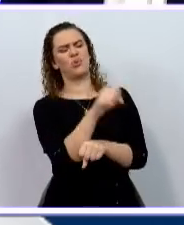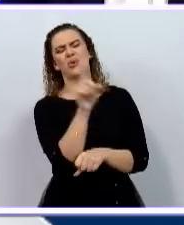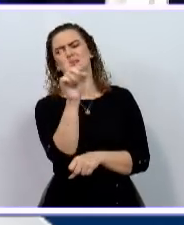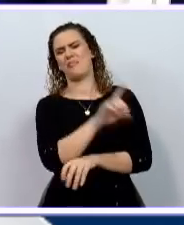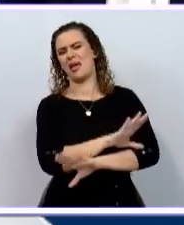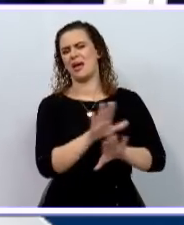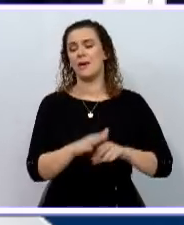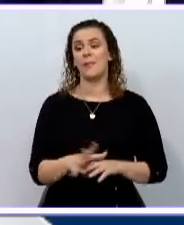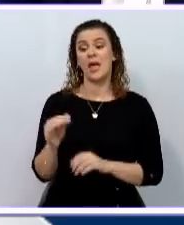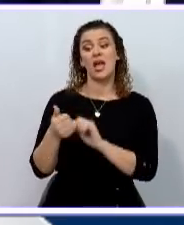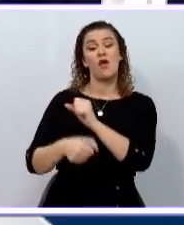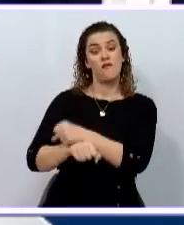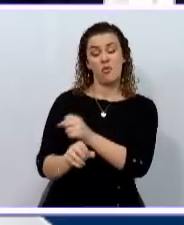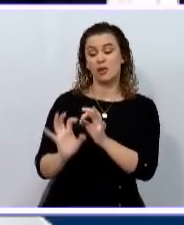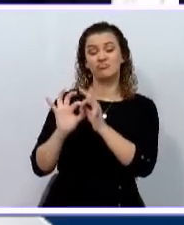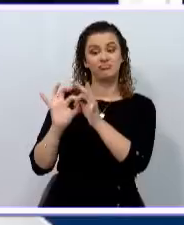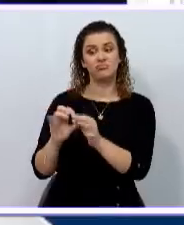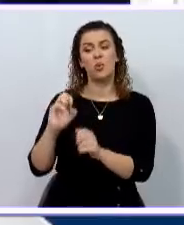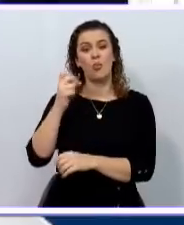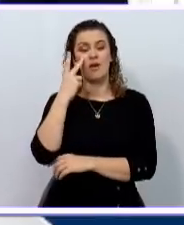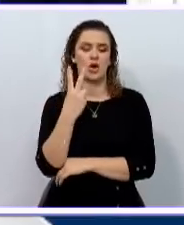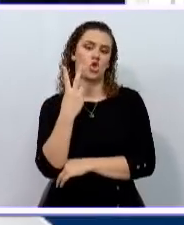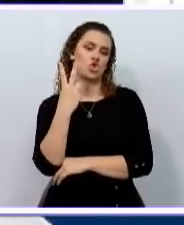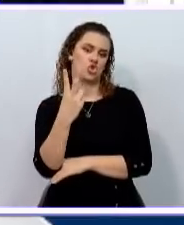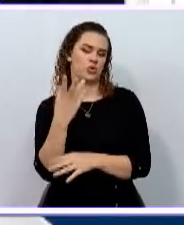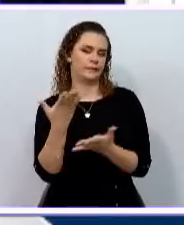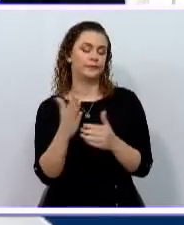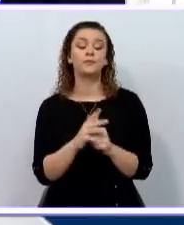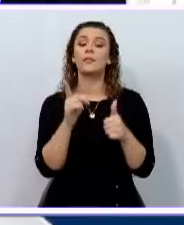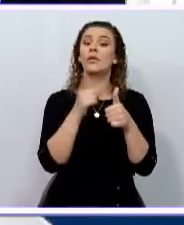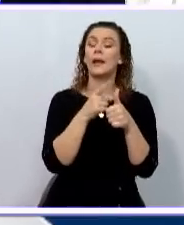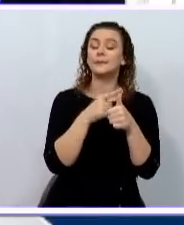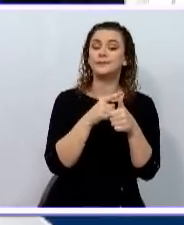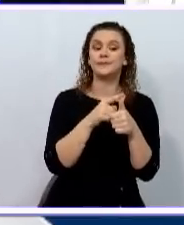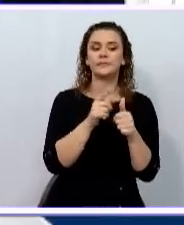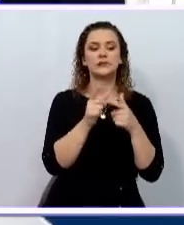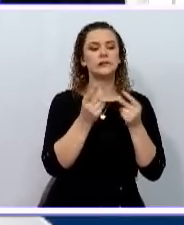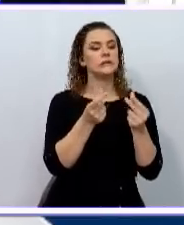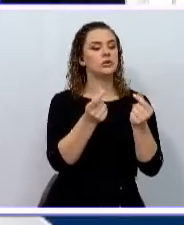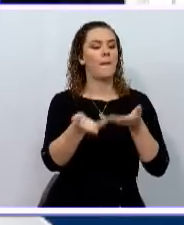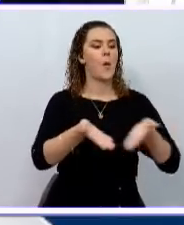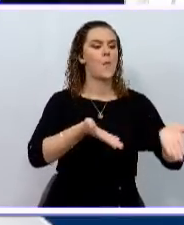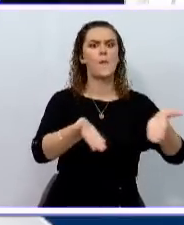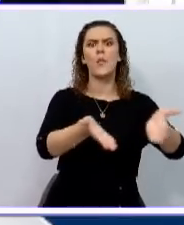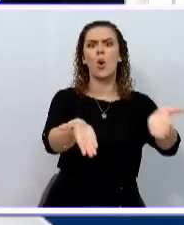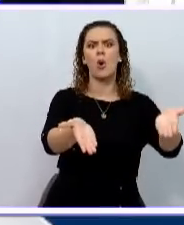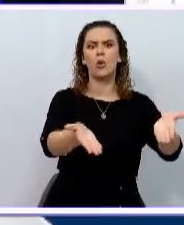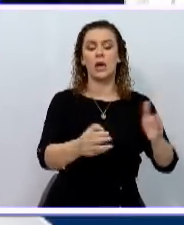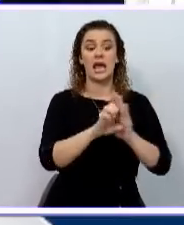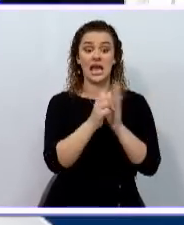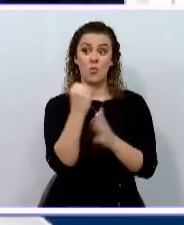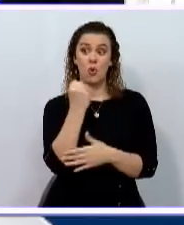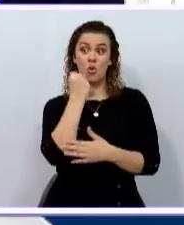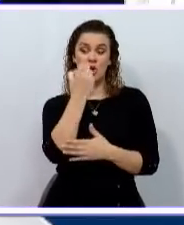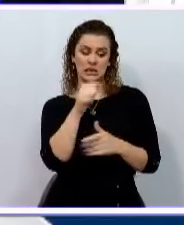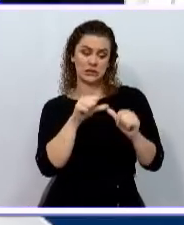y en los futbolístico estrictamente será lo podemos ver en dos en dos síntomas el primero la velocidad de los pases cuando un equipo está ganando y quiere